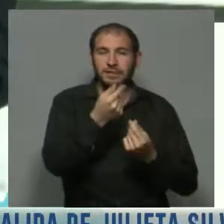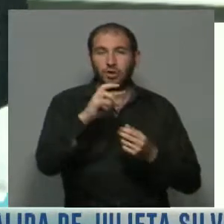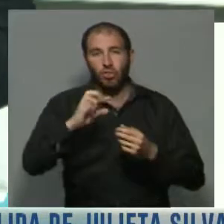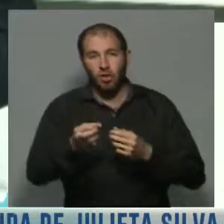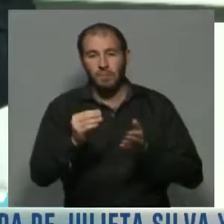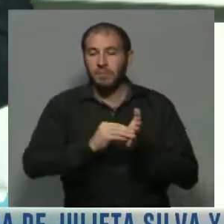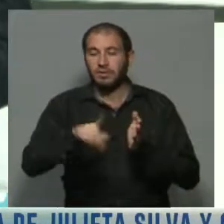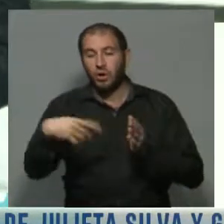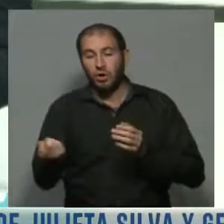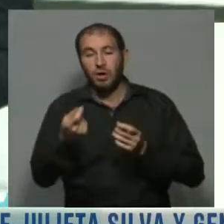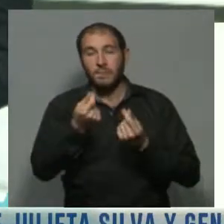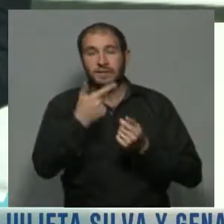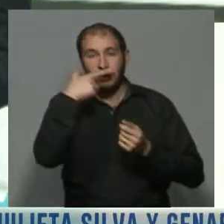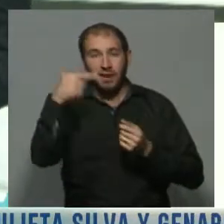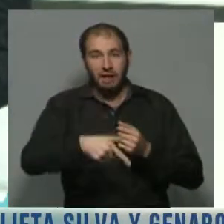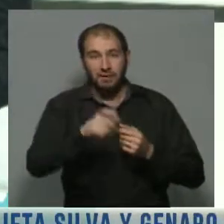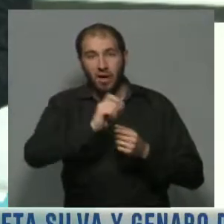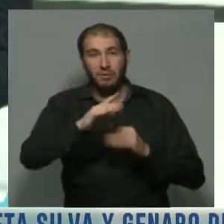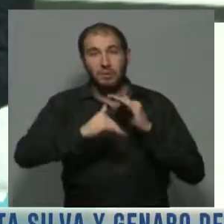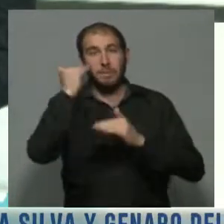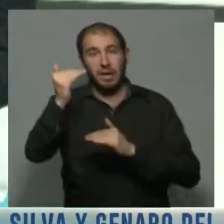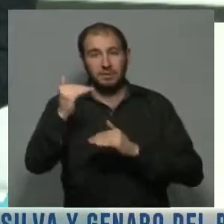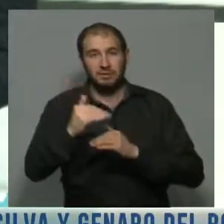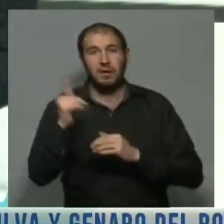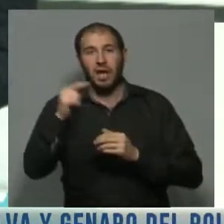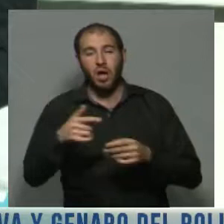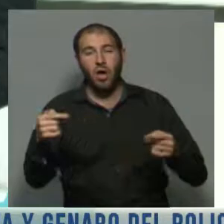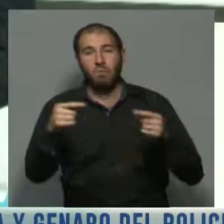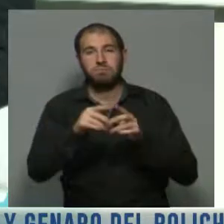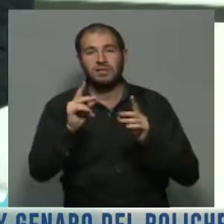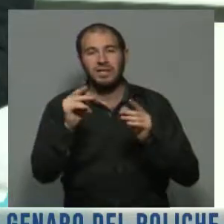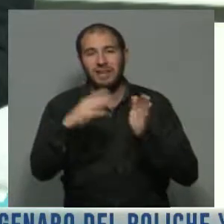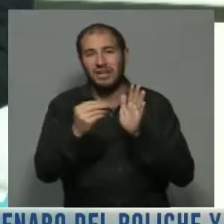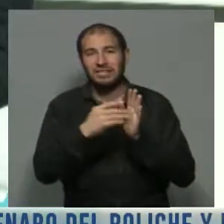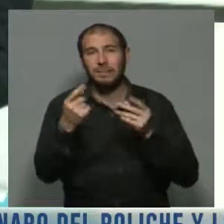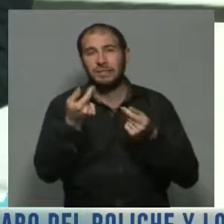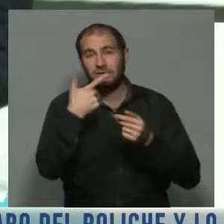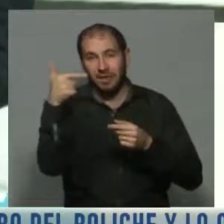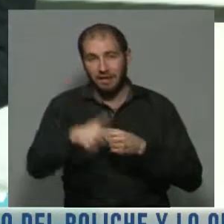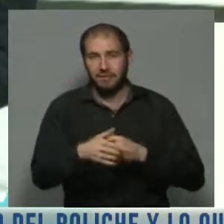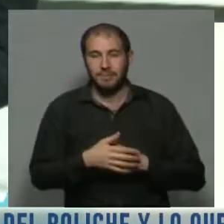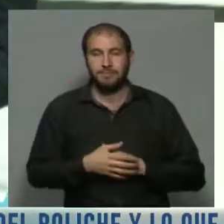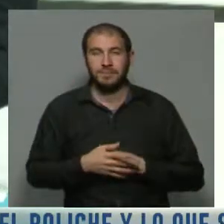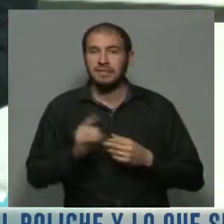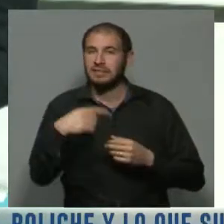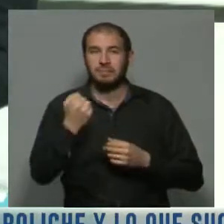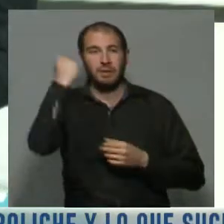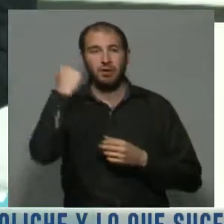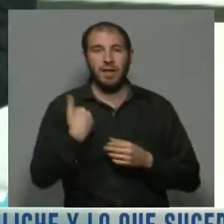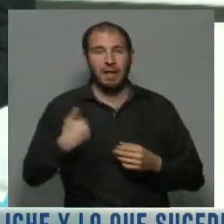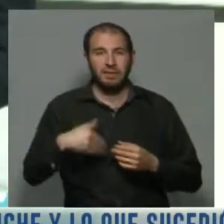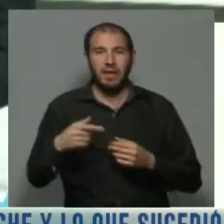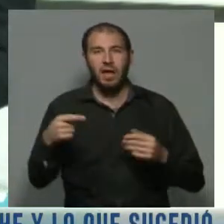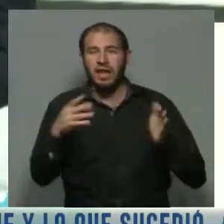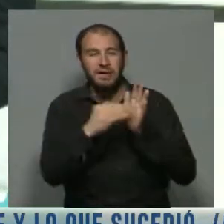en otros momentos, cuando el precio del combustible sube mucho más que el resto, se busca como referencia el precio de los combustibles. Siempre la economía argentina está